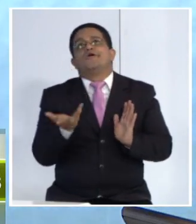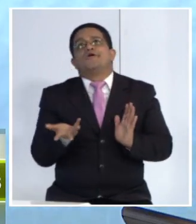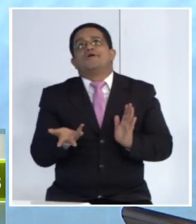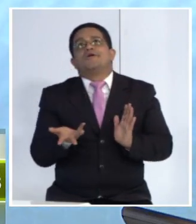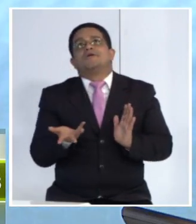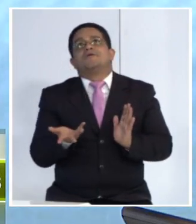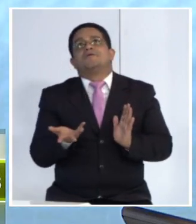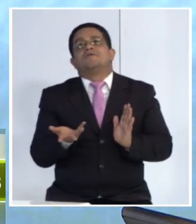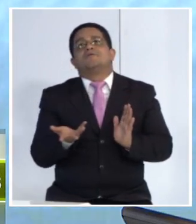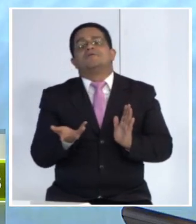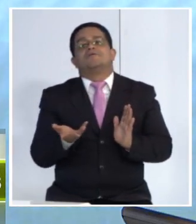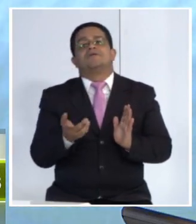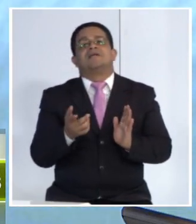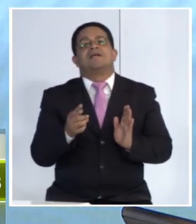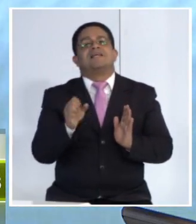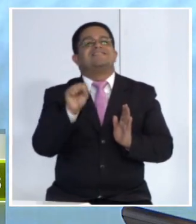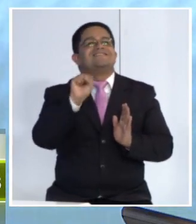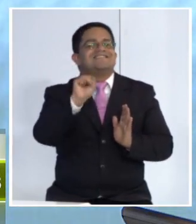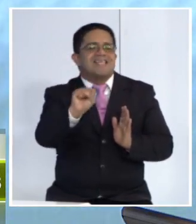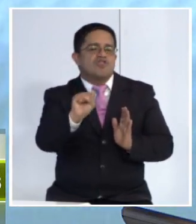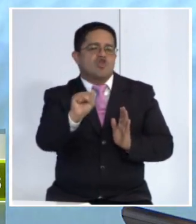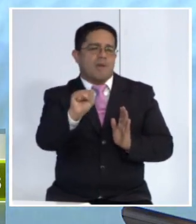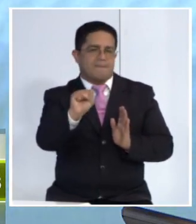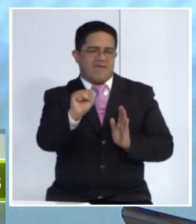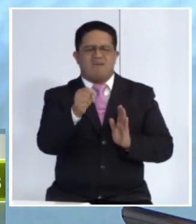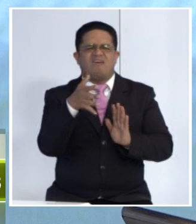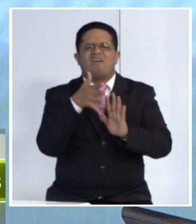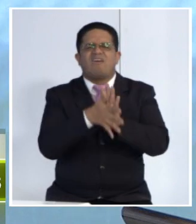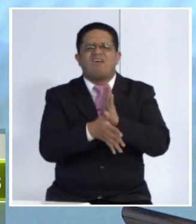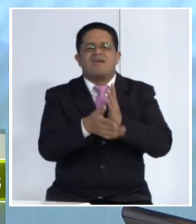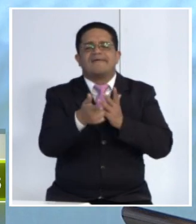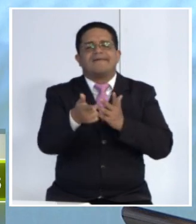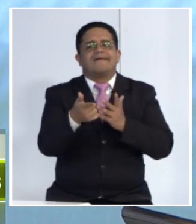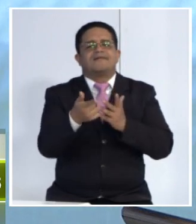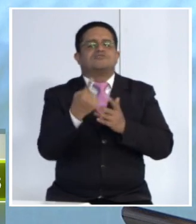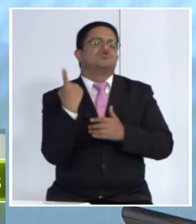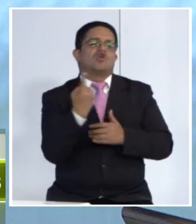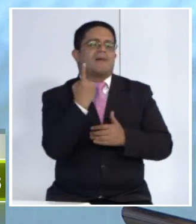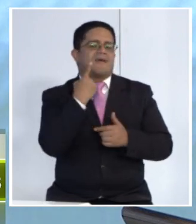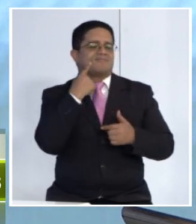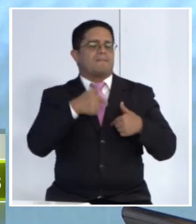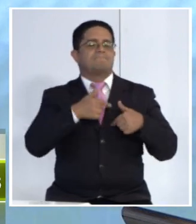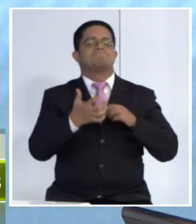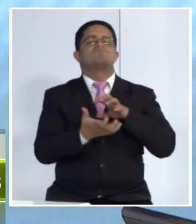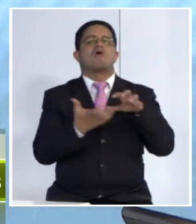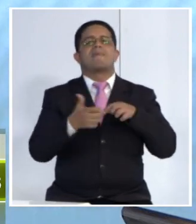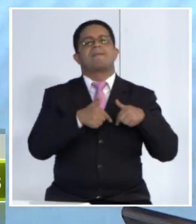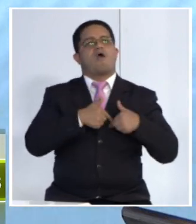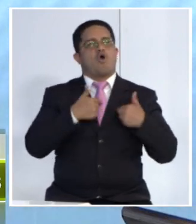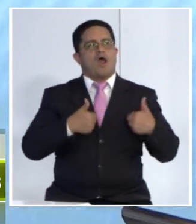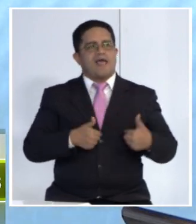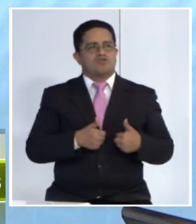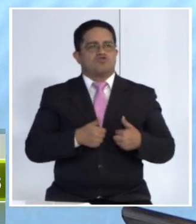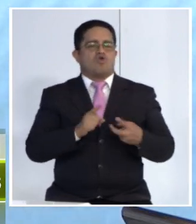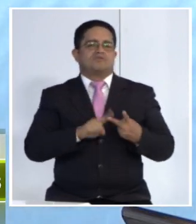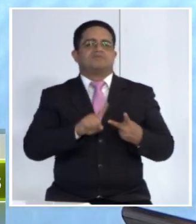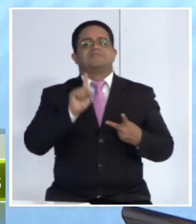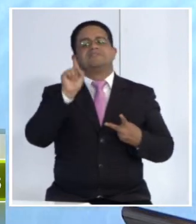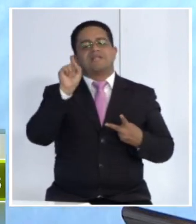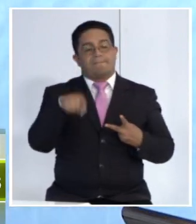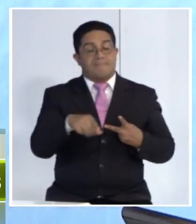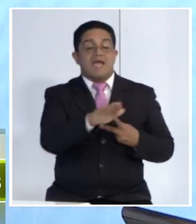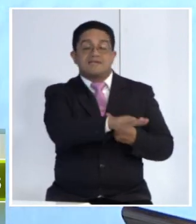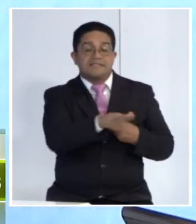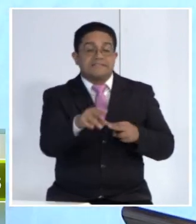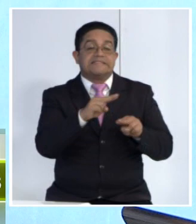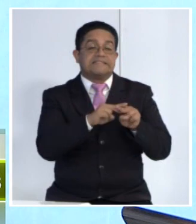El Pierre-Robin, el síndrome de Pierre-Robin, que es una afectación que no solo es cardíaca, sino que también afecta a muchos de los niños